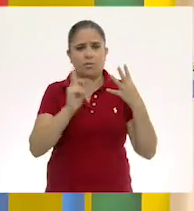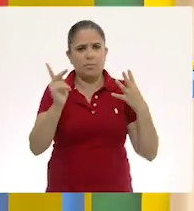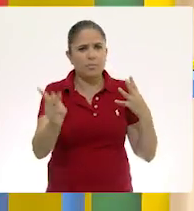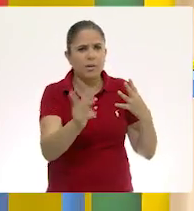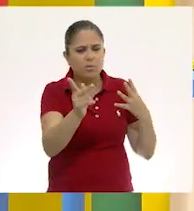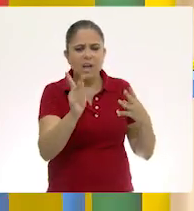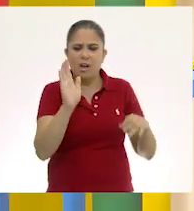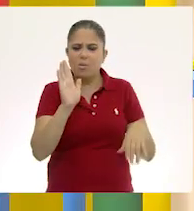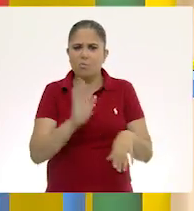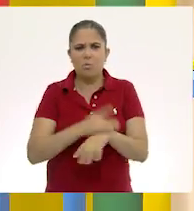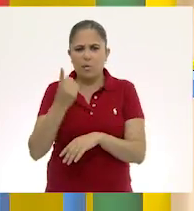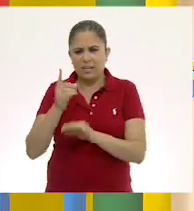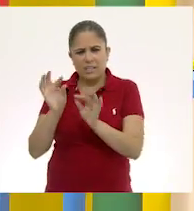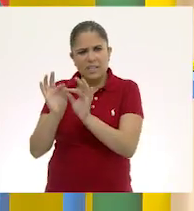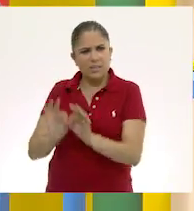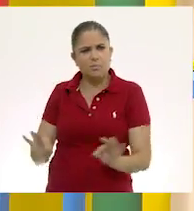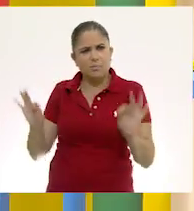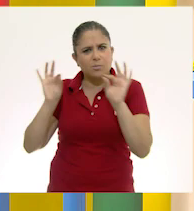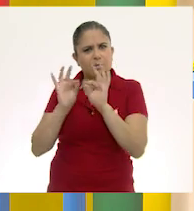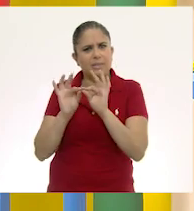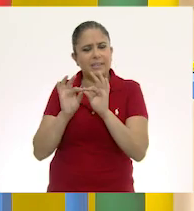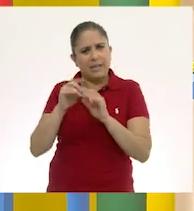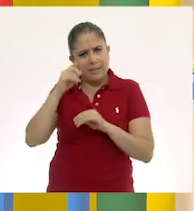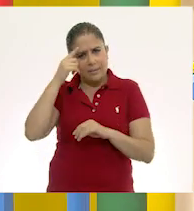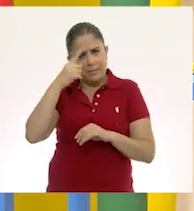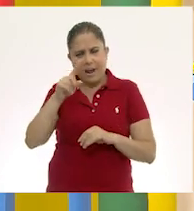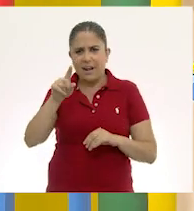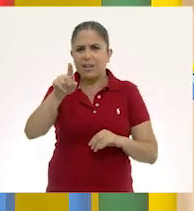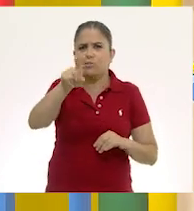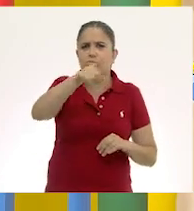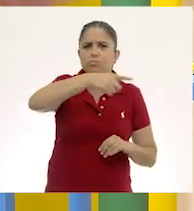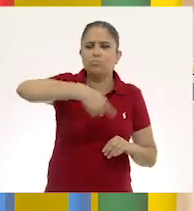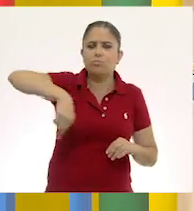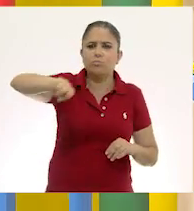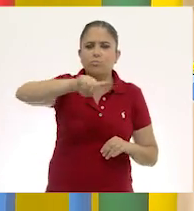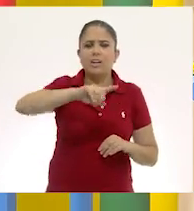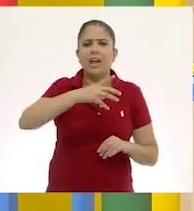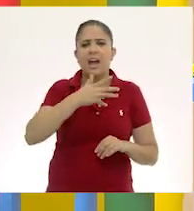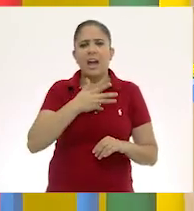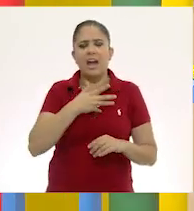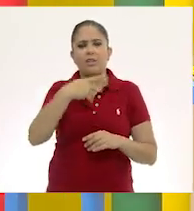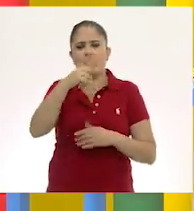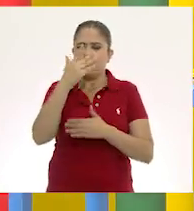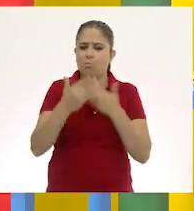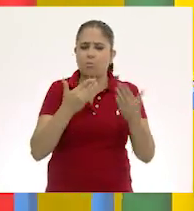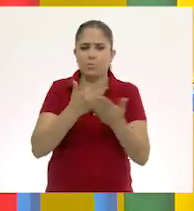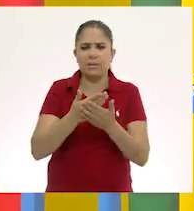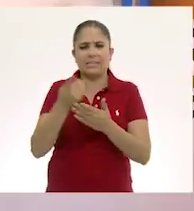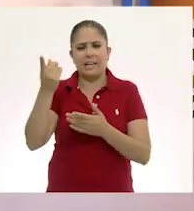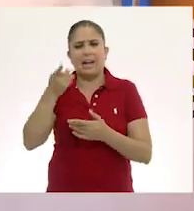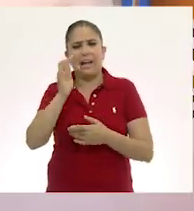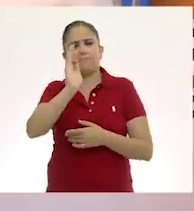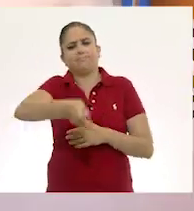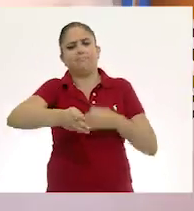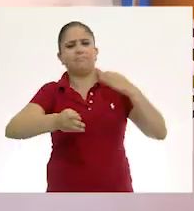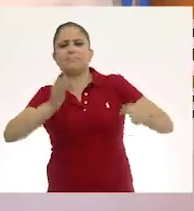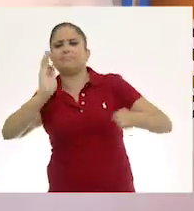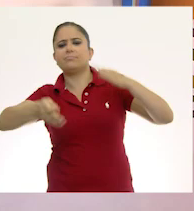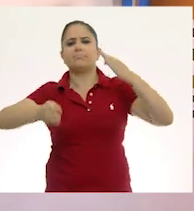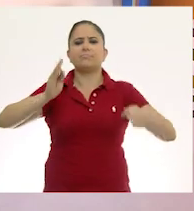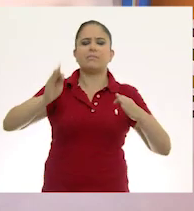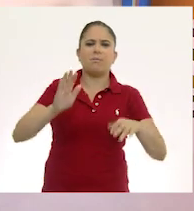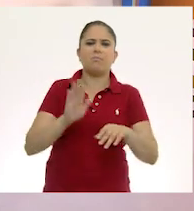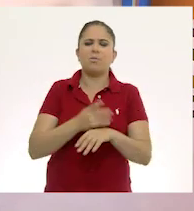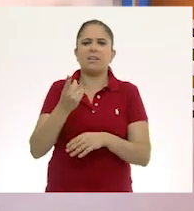¿por qué es importante para los demás que se tome en cuenta tu propuesta? ¿Verdad? Yo le voy a decir